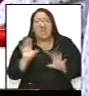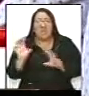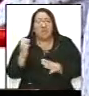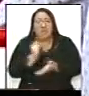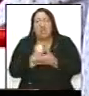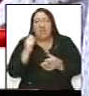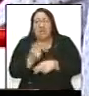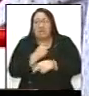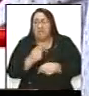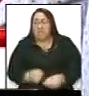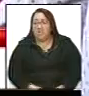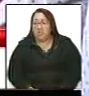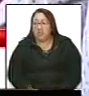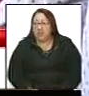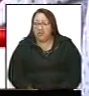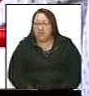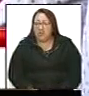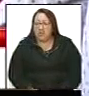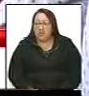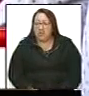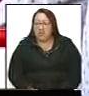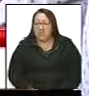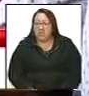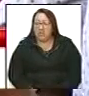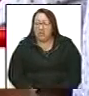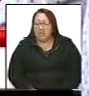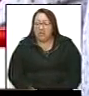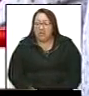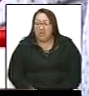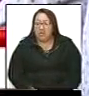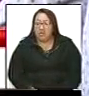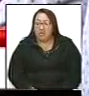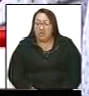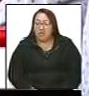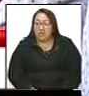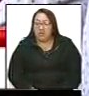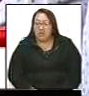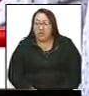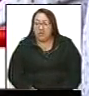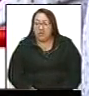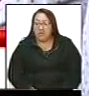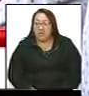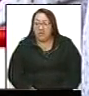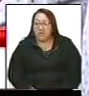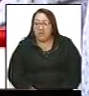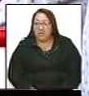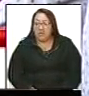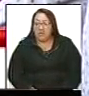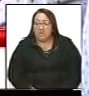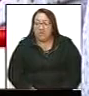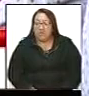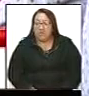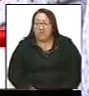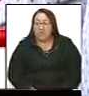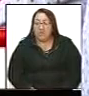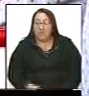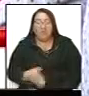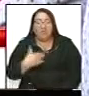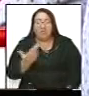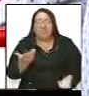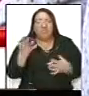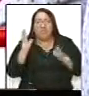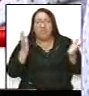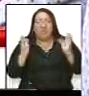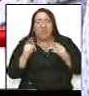consiguió rapidito, conseguía todo. Entonces, era lamentable entender esa injerencia o tal